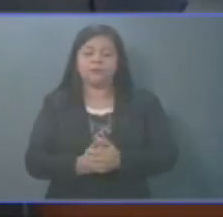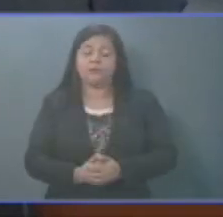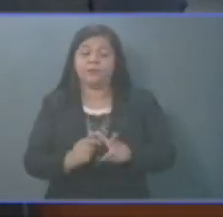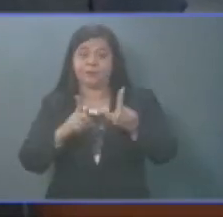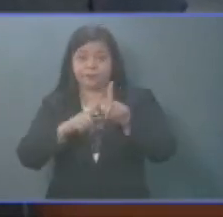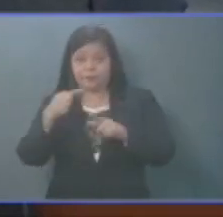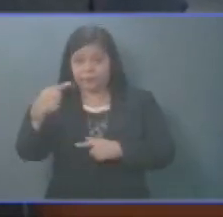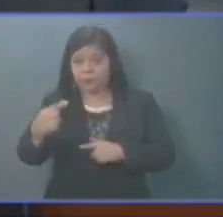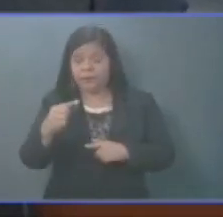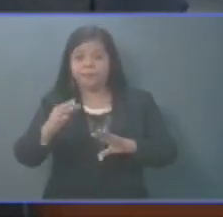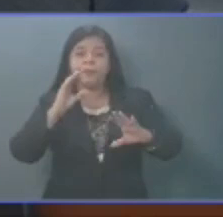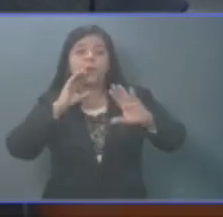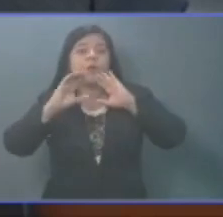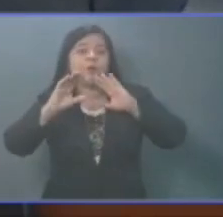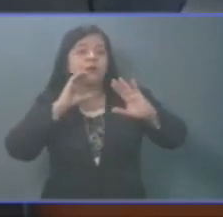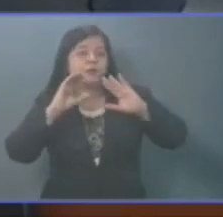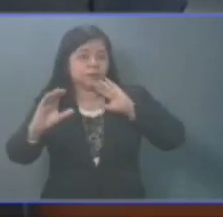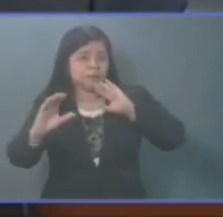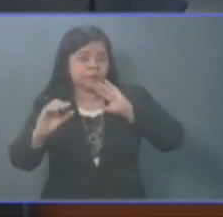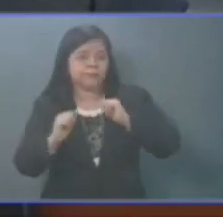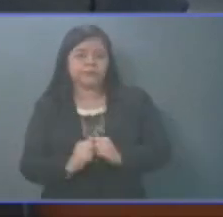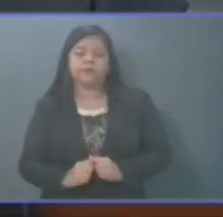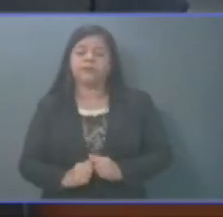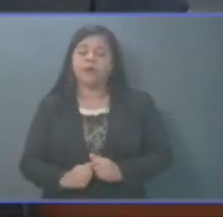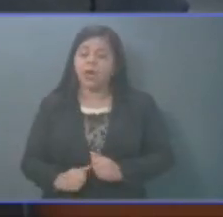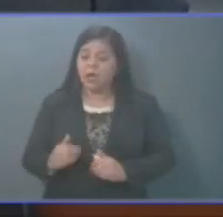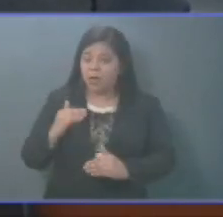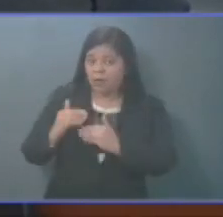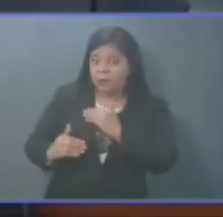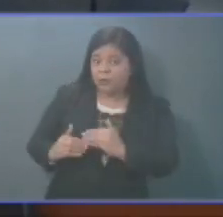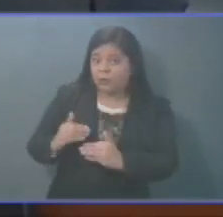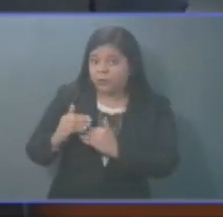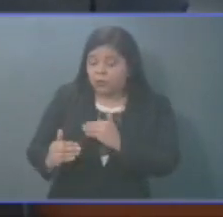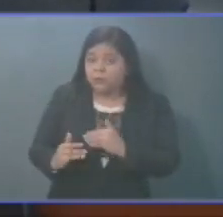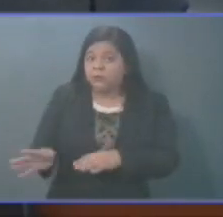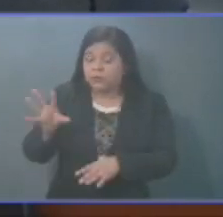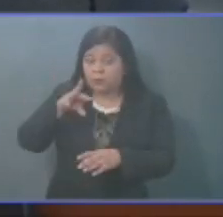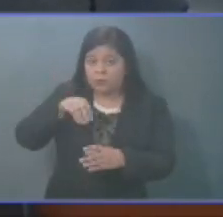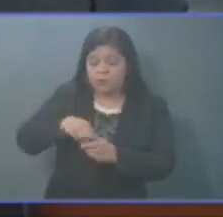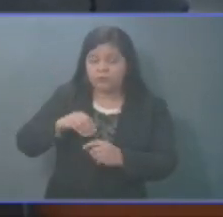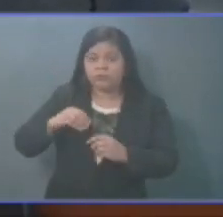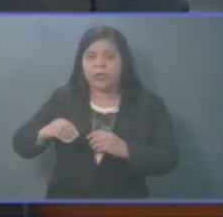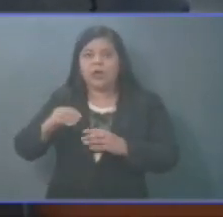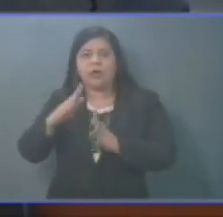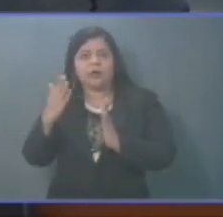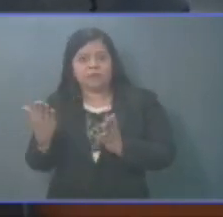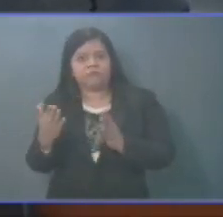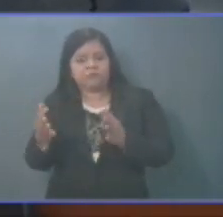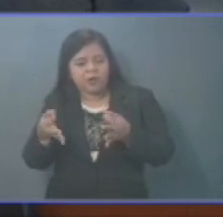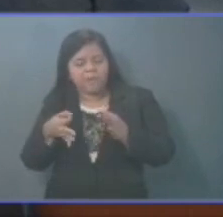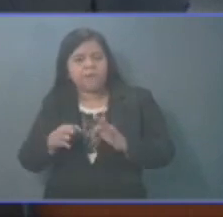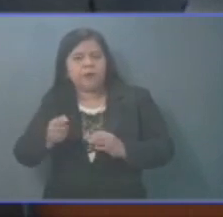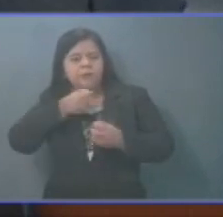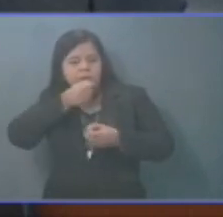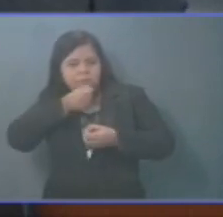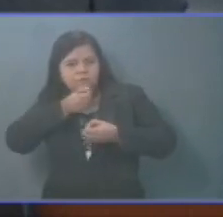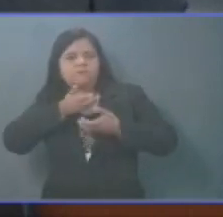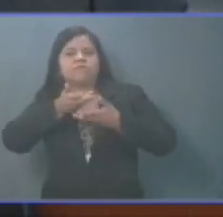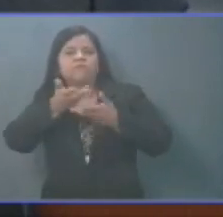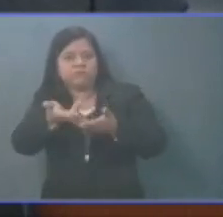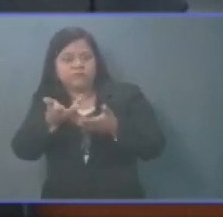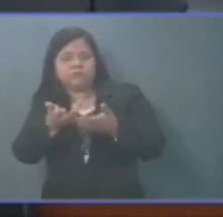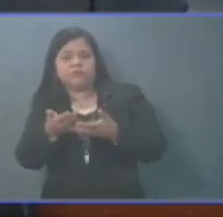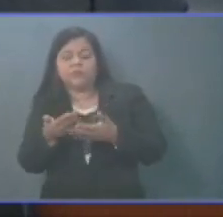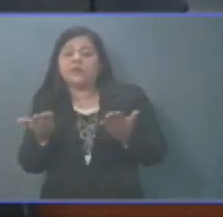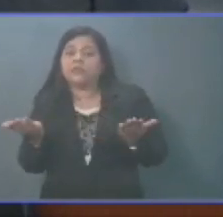G. Comunicación. El proceso de interacción social a través de símbolos y sistemas de mensajes que se